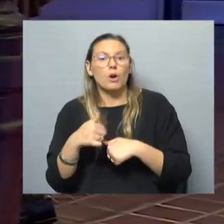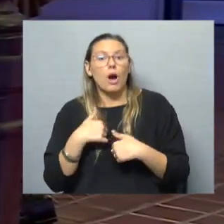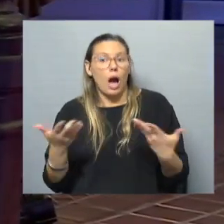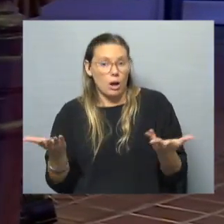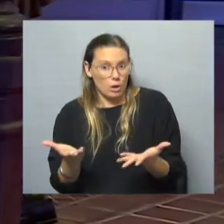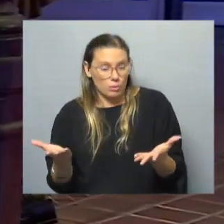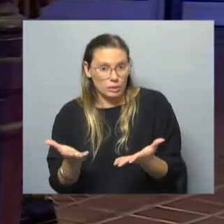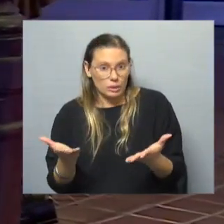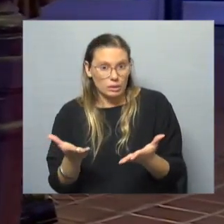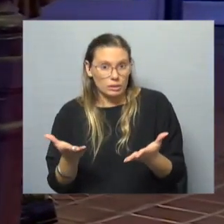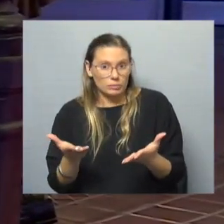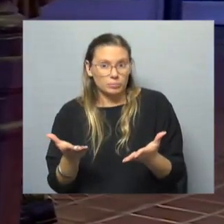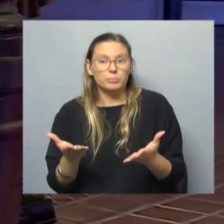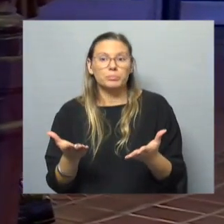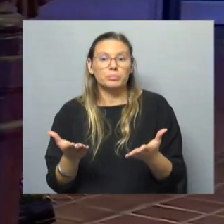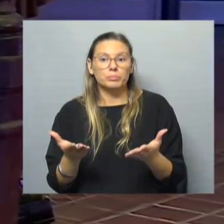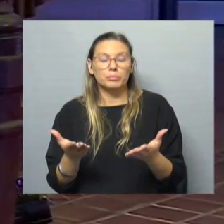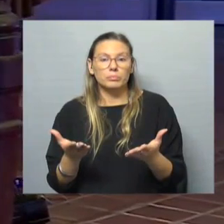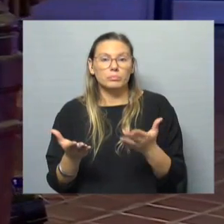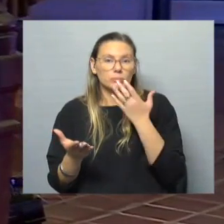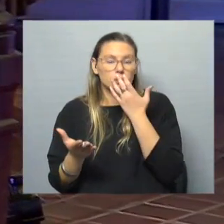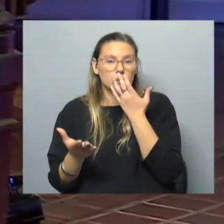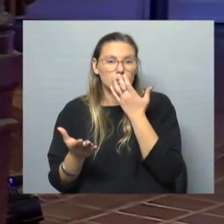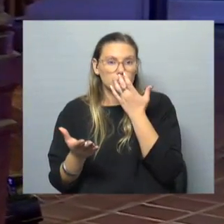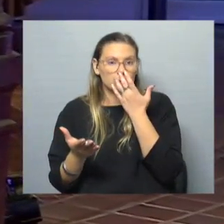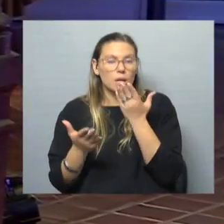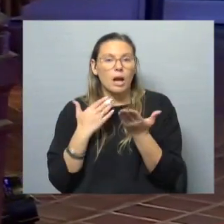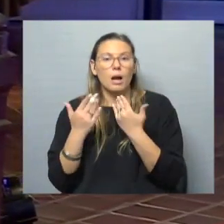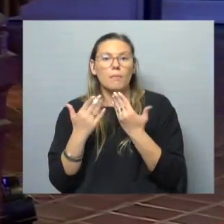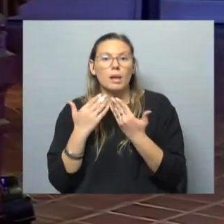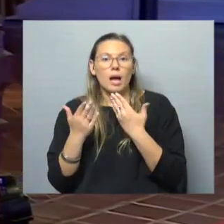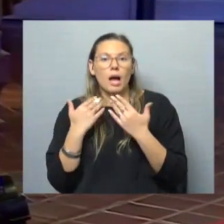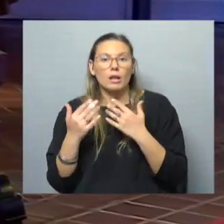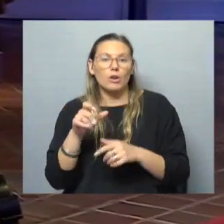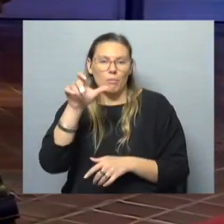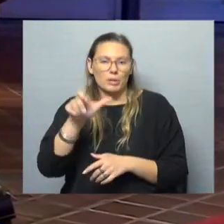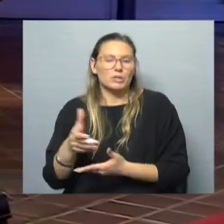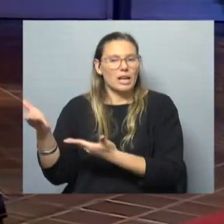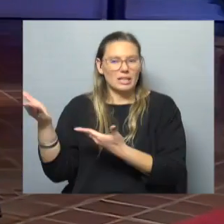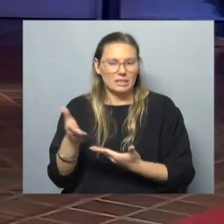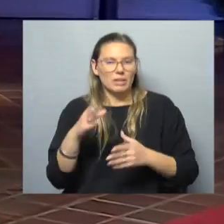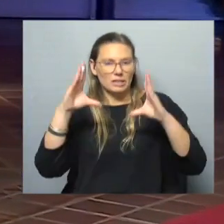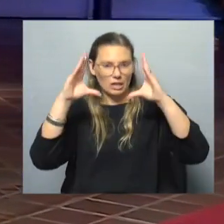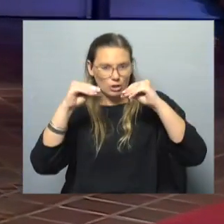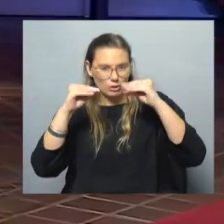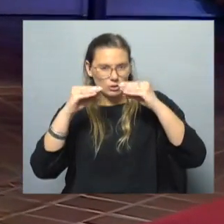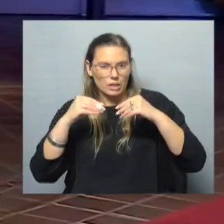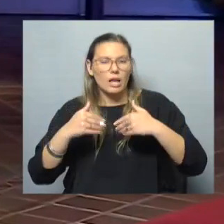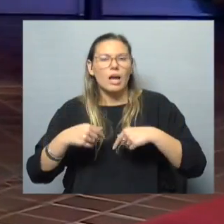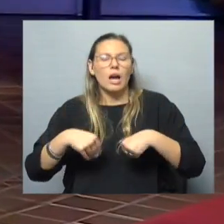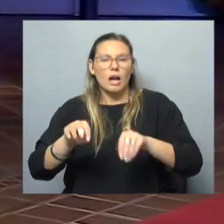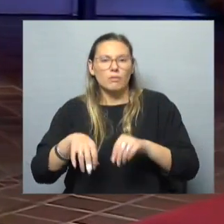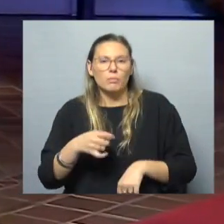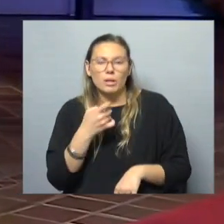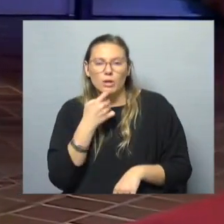ahora voy a hablar un poquito con la anfitriona de esta noche de Alfombra Roja, que es